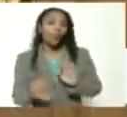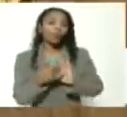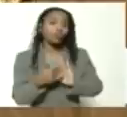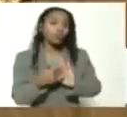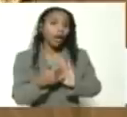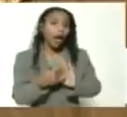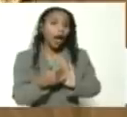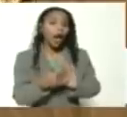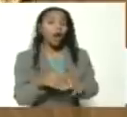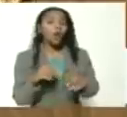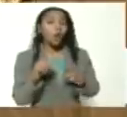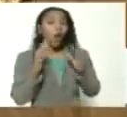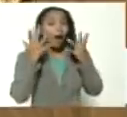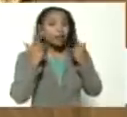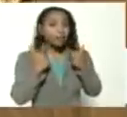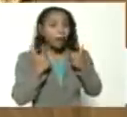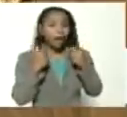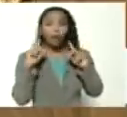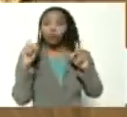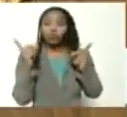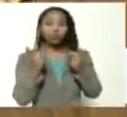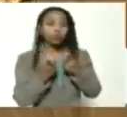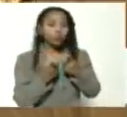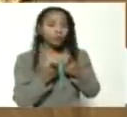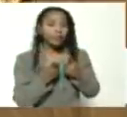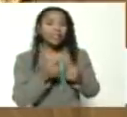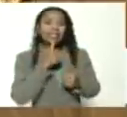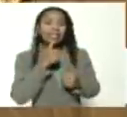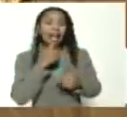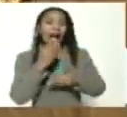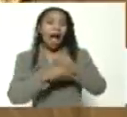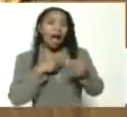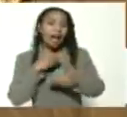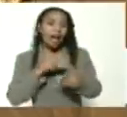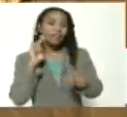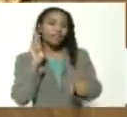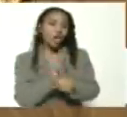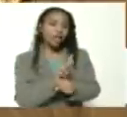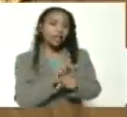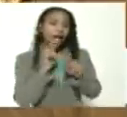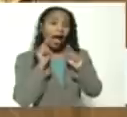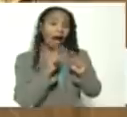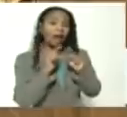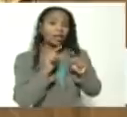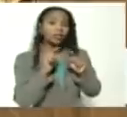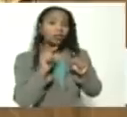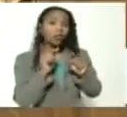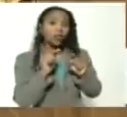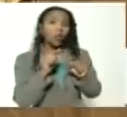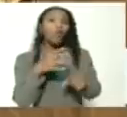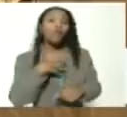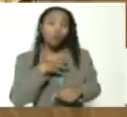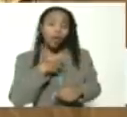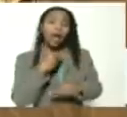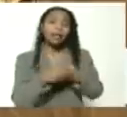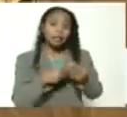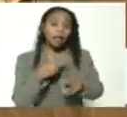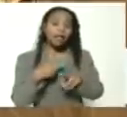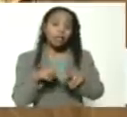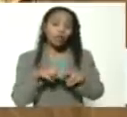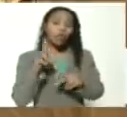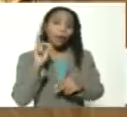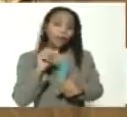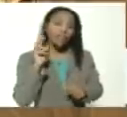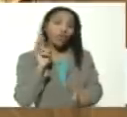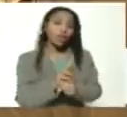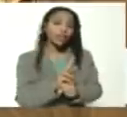contra el medio ambiente, quien atente de manera aviesa, impune contra eso, lo puede hacer contra un niño,